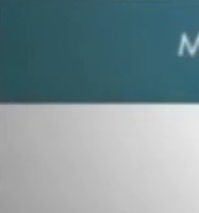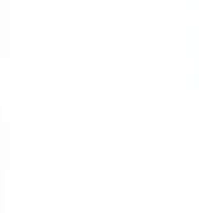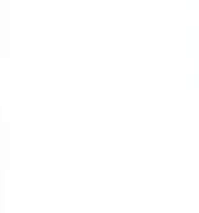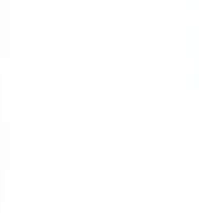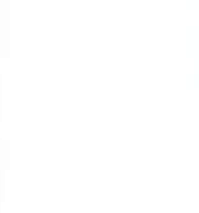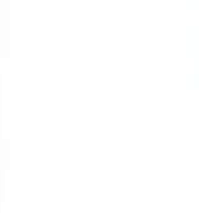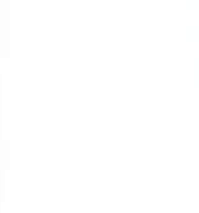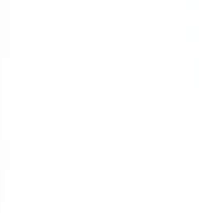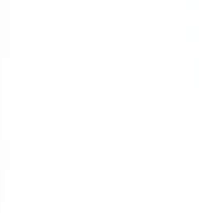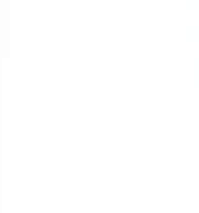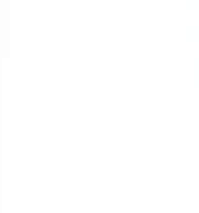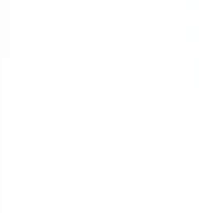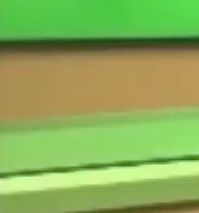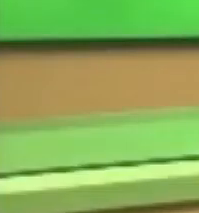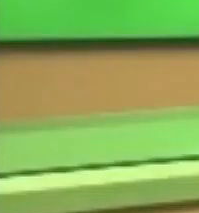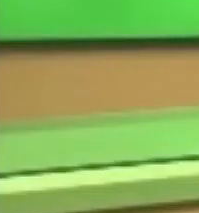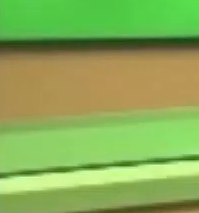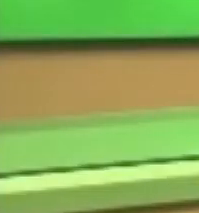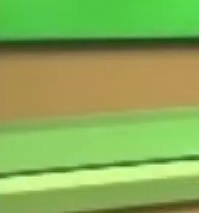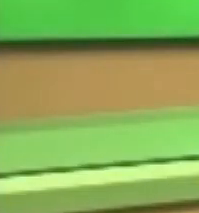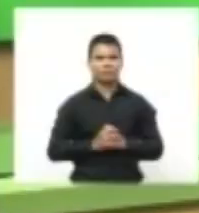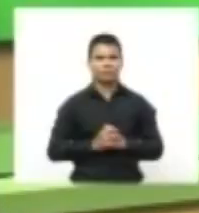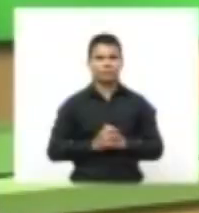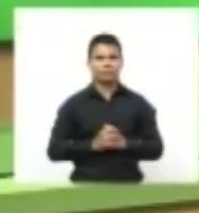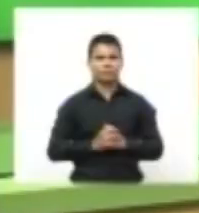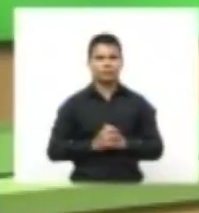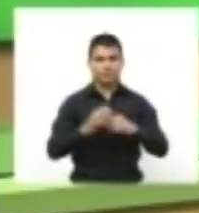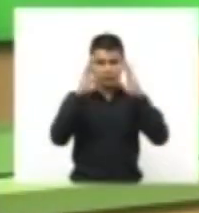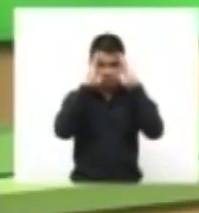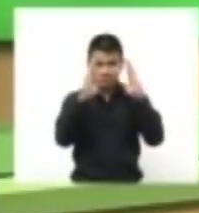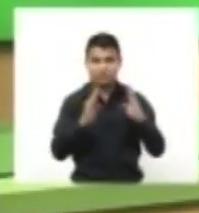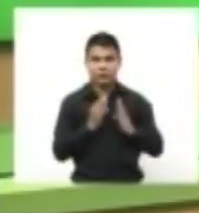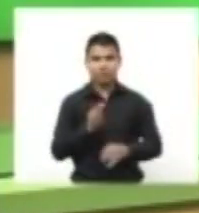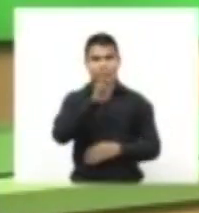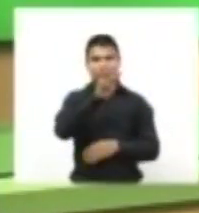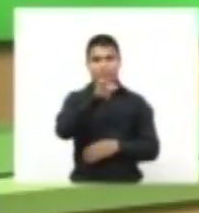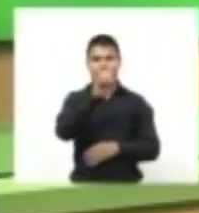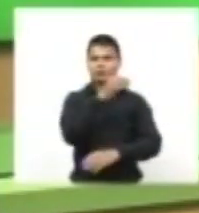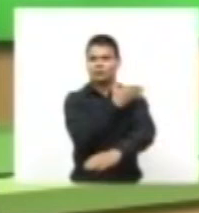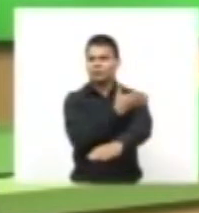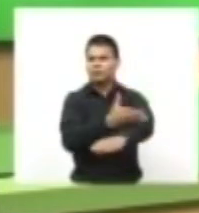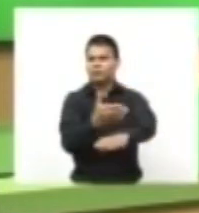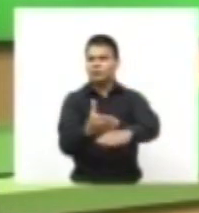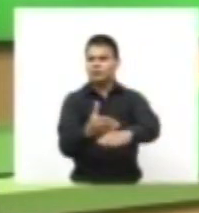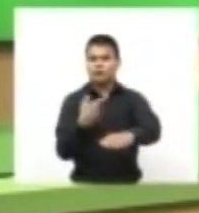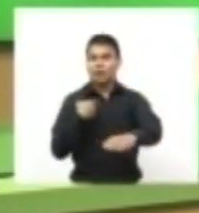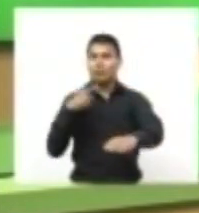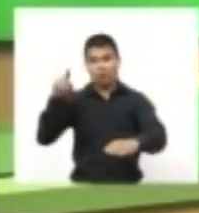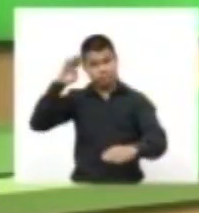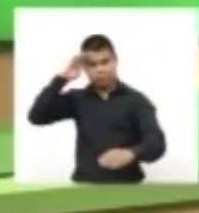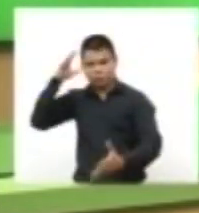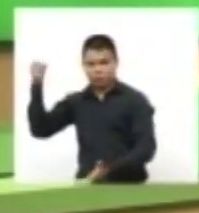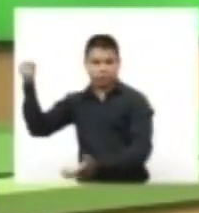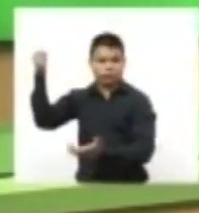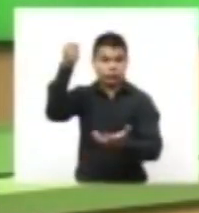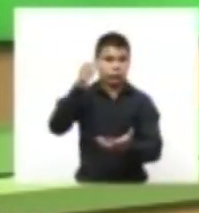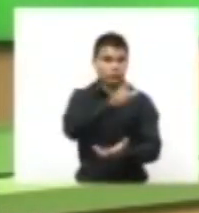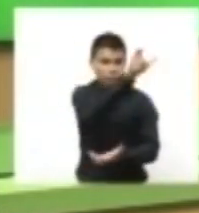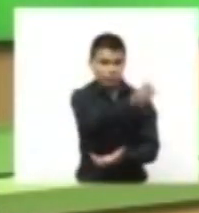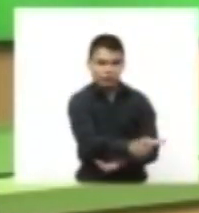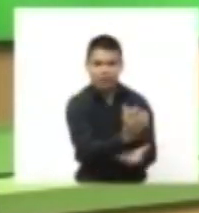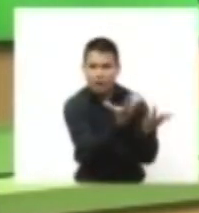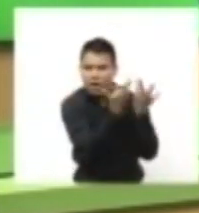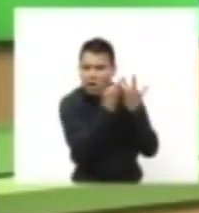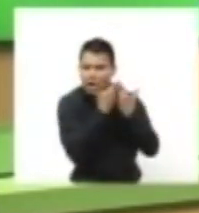trabajando para vivir en paz. Muchísima atención, 30 millones de pesos es la recompensa ofrecida por información que dé con la captura de